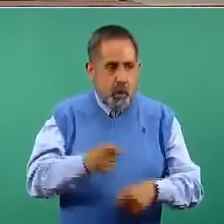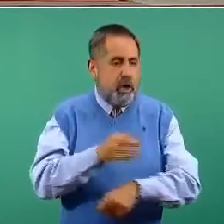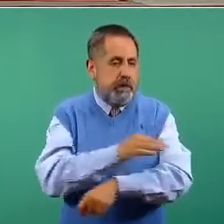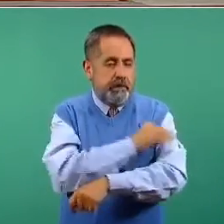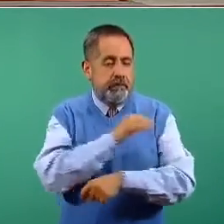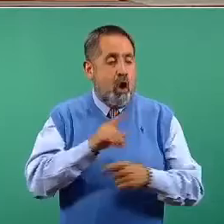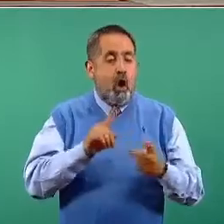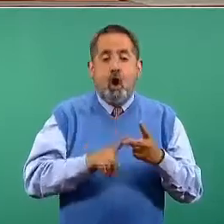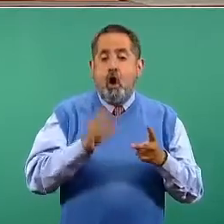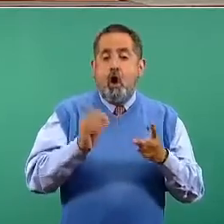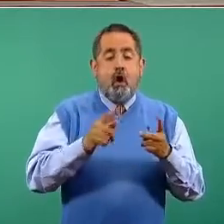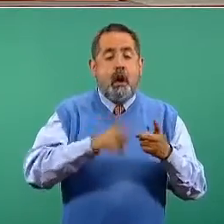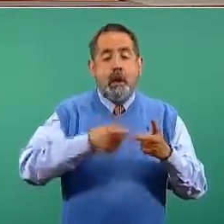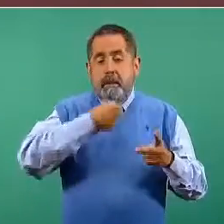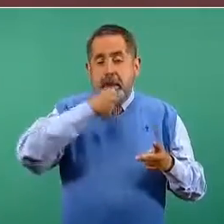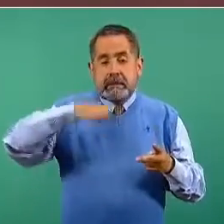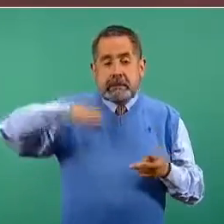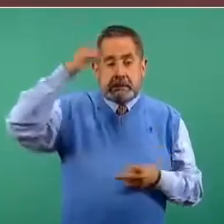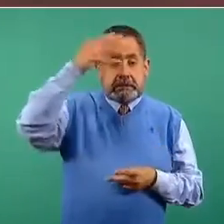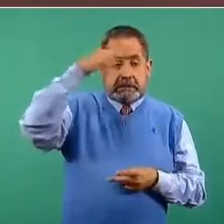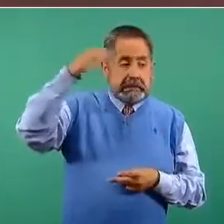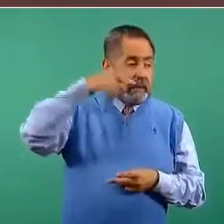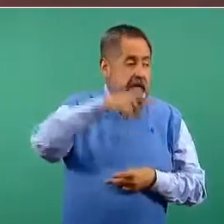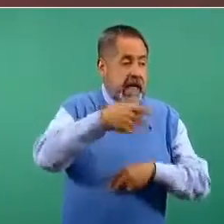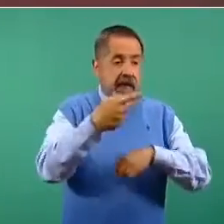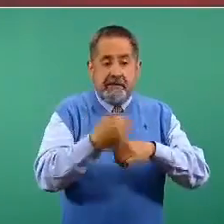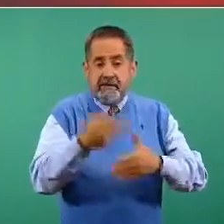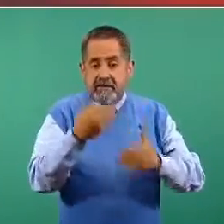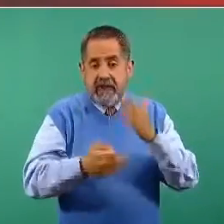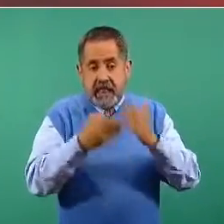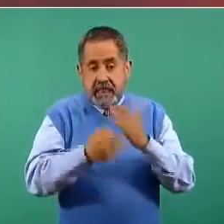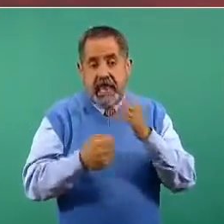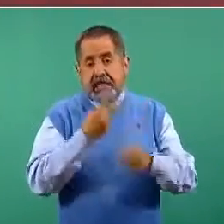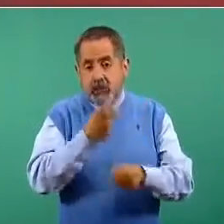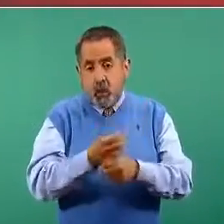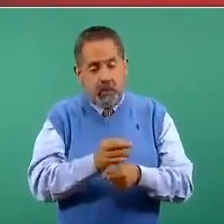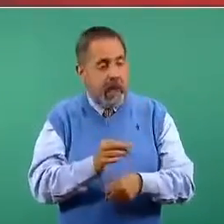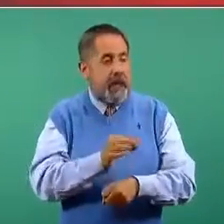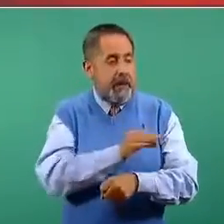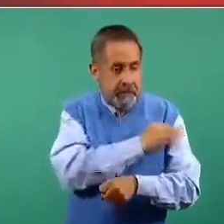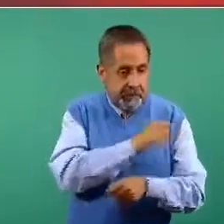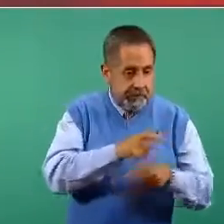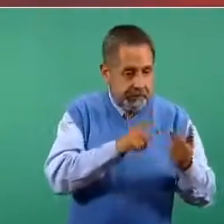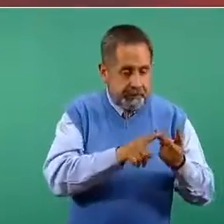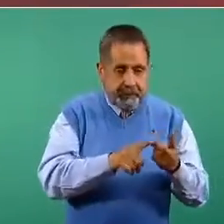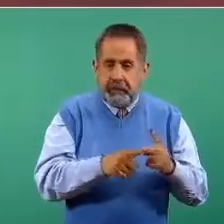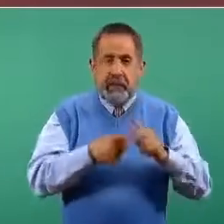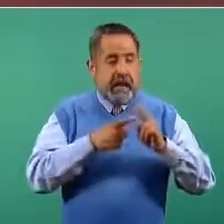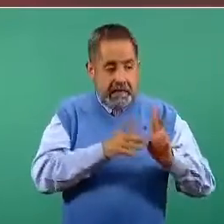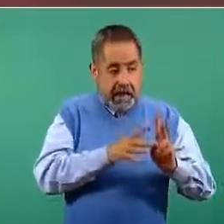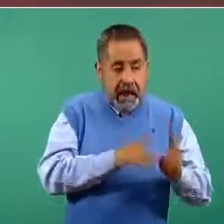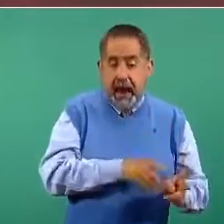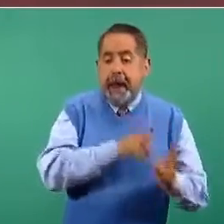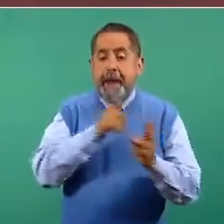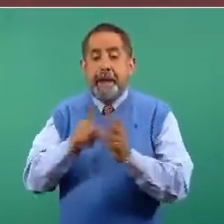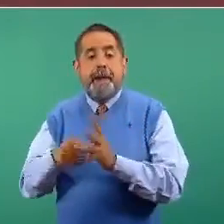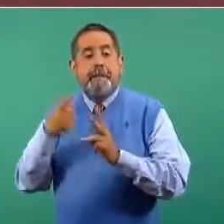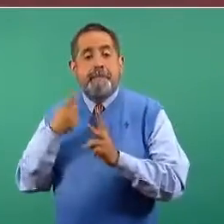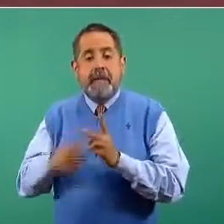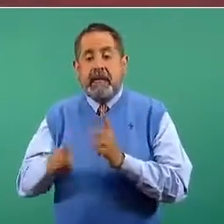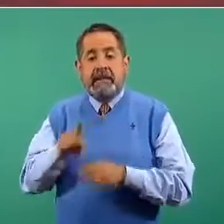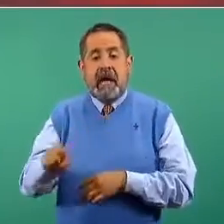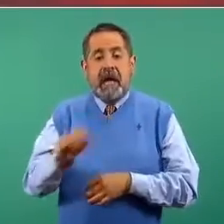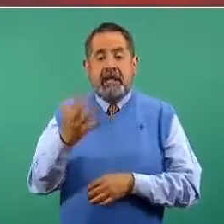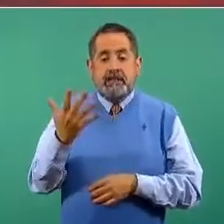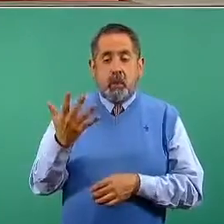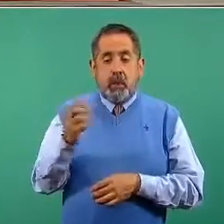las personas adultas mayores a quienes les falte la segunda dosis y empezaremos primeras dosis en personas de